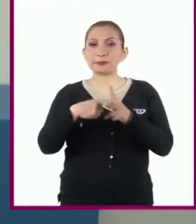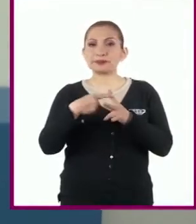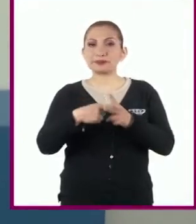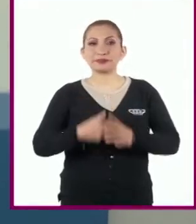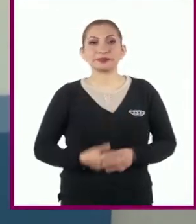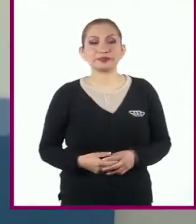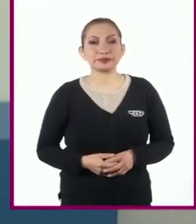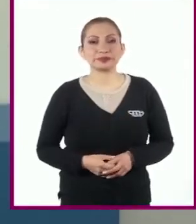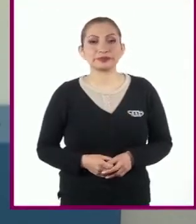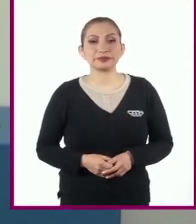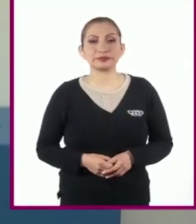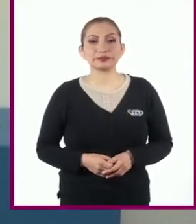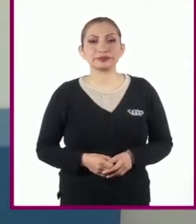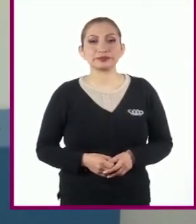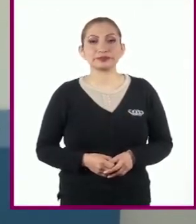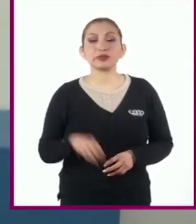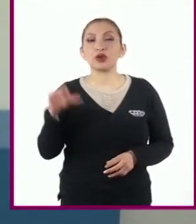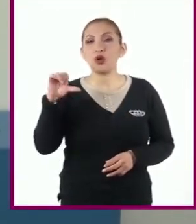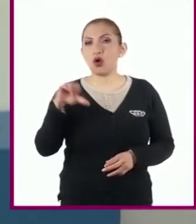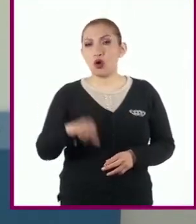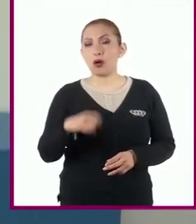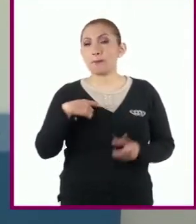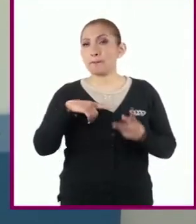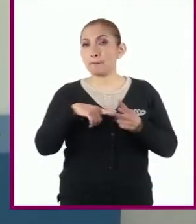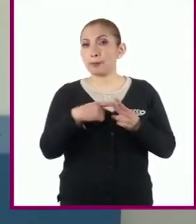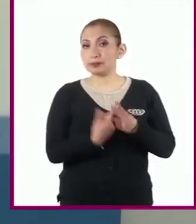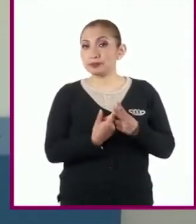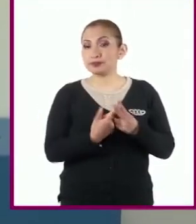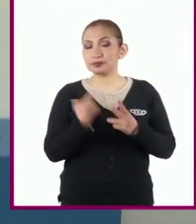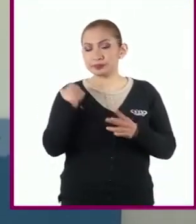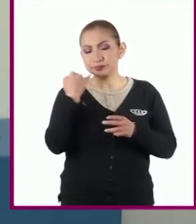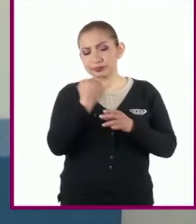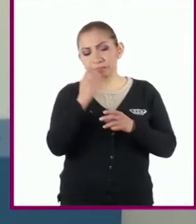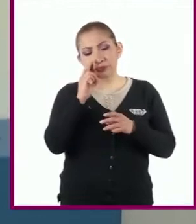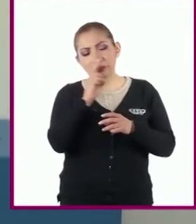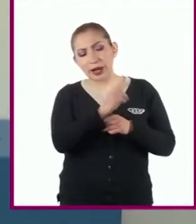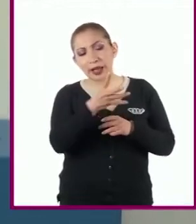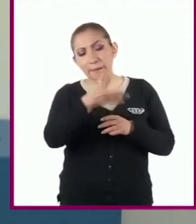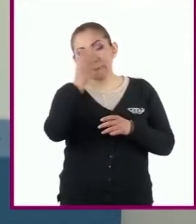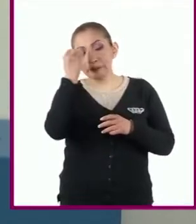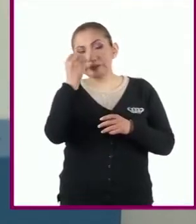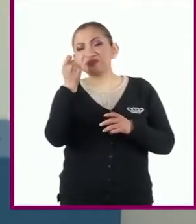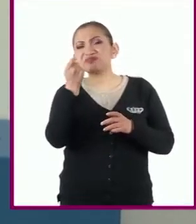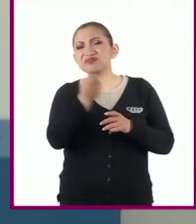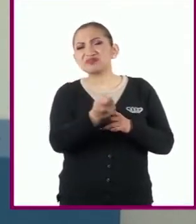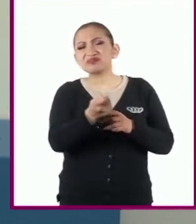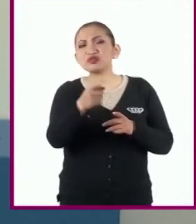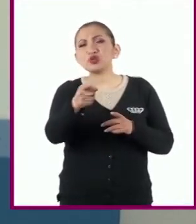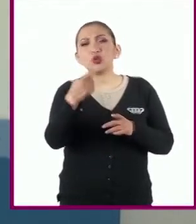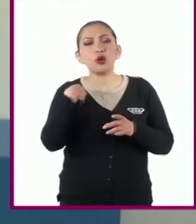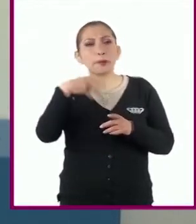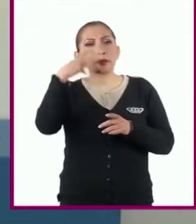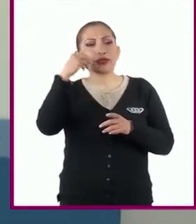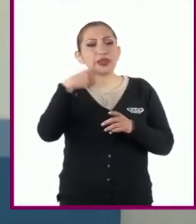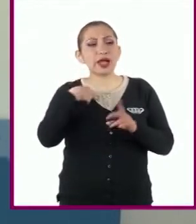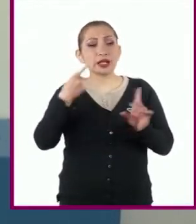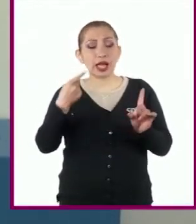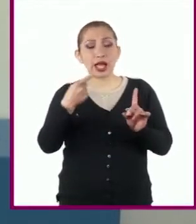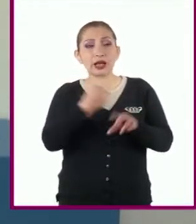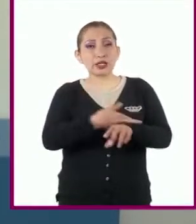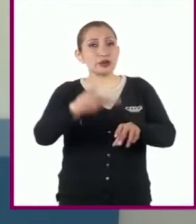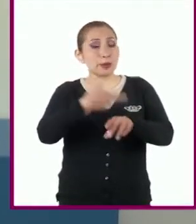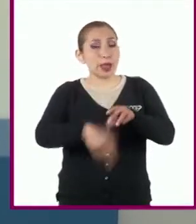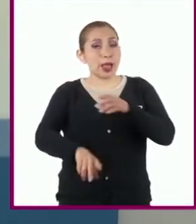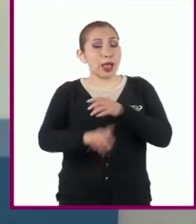matemáticas. El día de hoy iniciaremos con el estudio del aprendizaje esperado. Resuelve problemas de